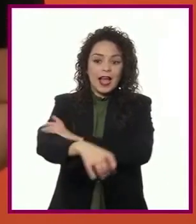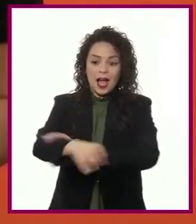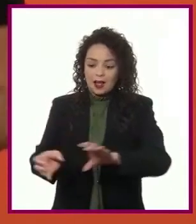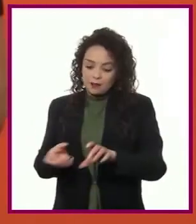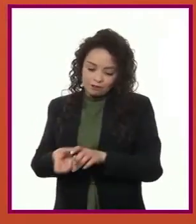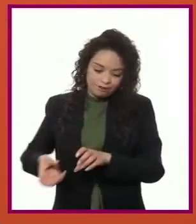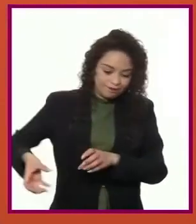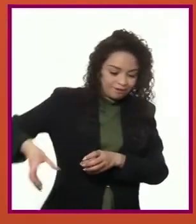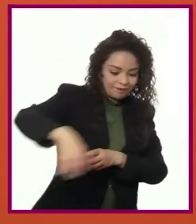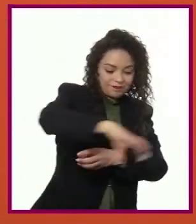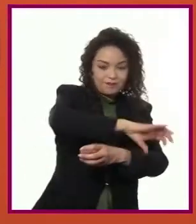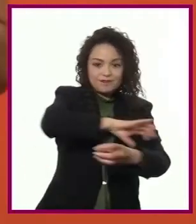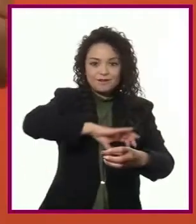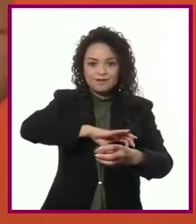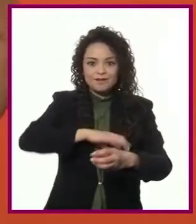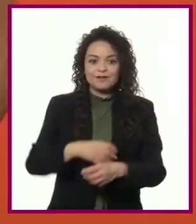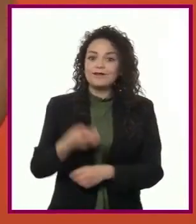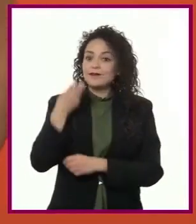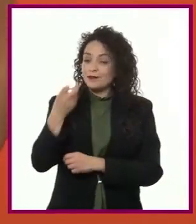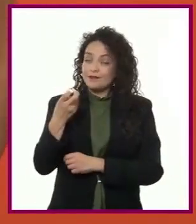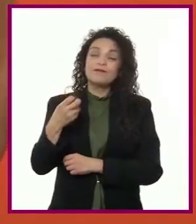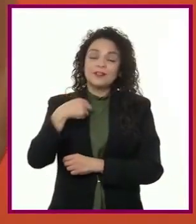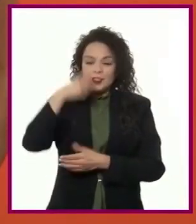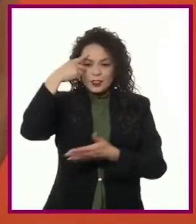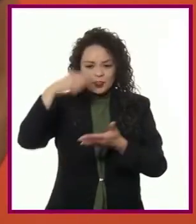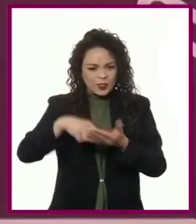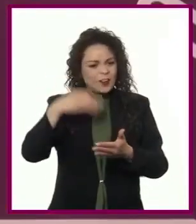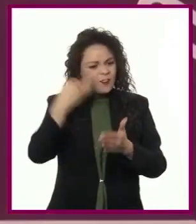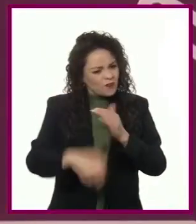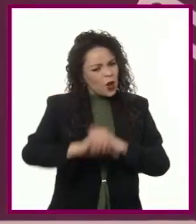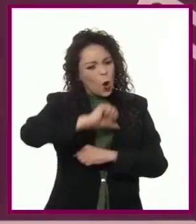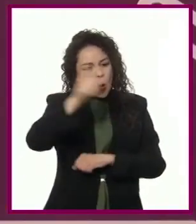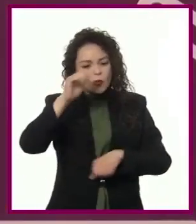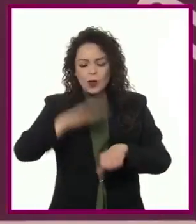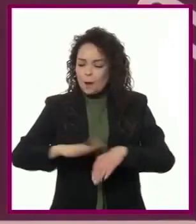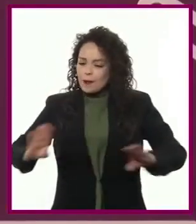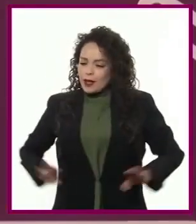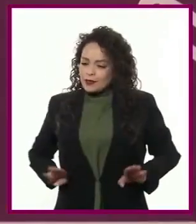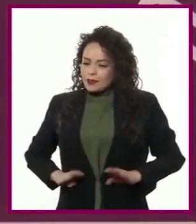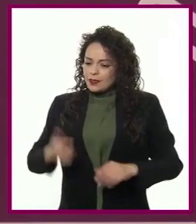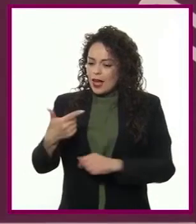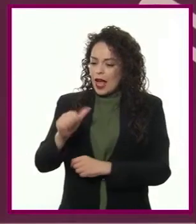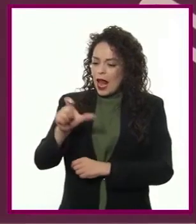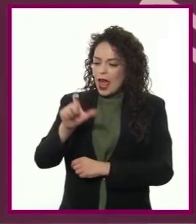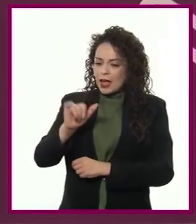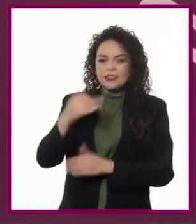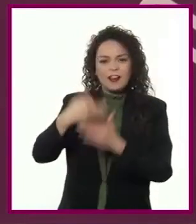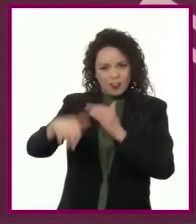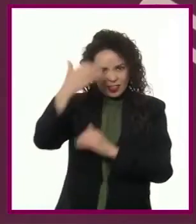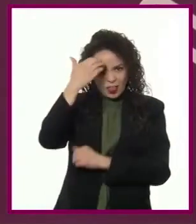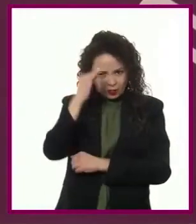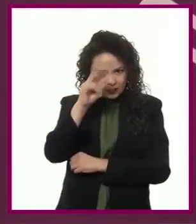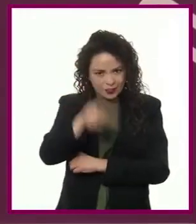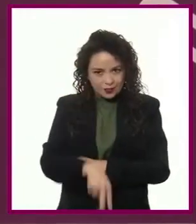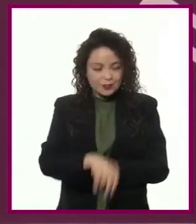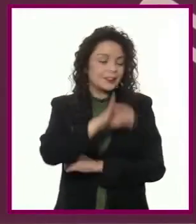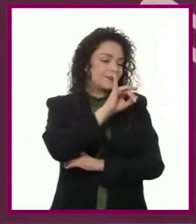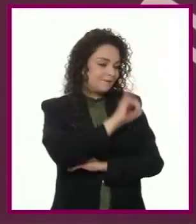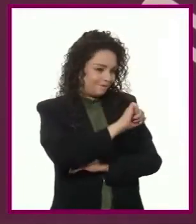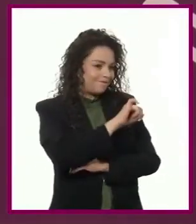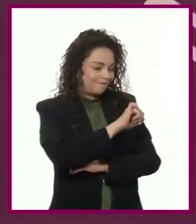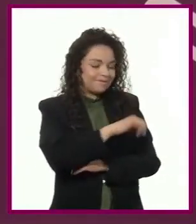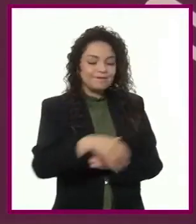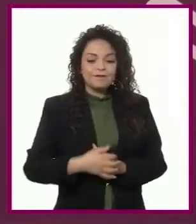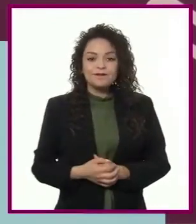última. Maestro, creo que aún nos falta otro tipo de galaxia más por conocer, ¿cierto? Así es. Pues